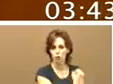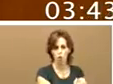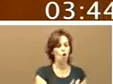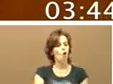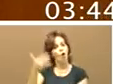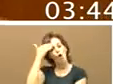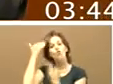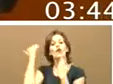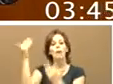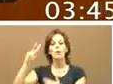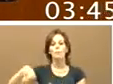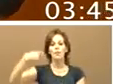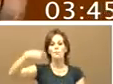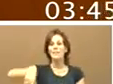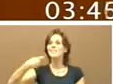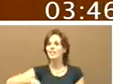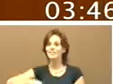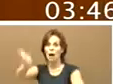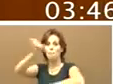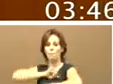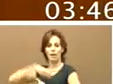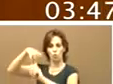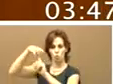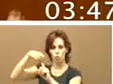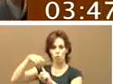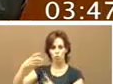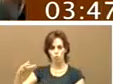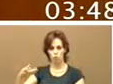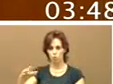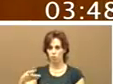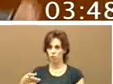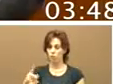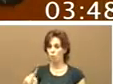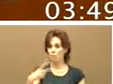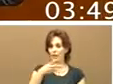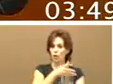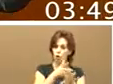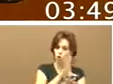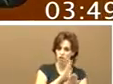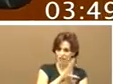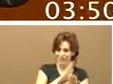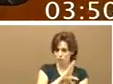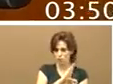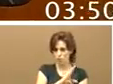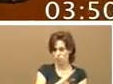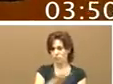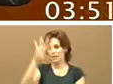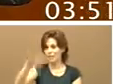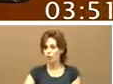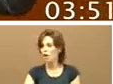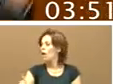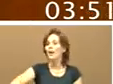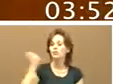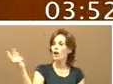paro de Extremadura, a usted le iguala con el consejero de trabajo de Cataluña que ni usted ni él son capaces de darle